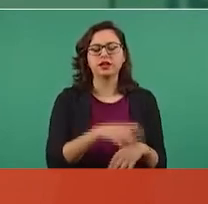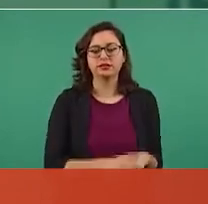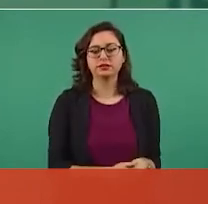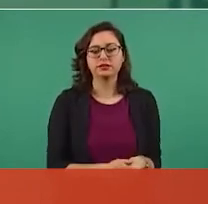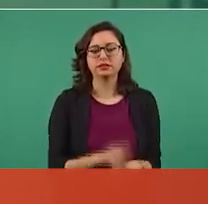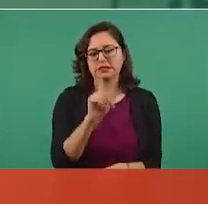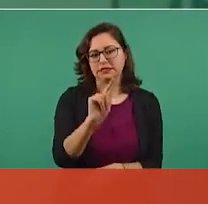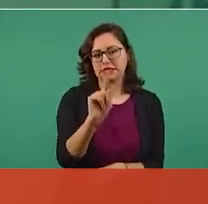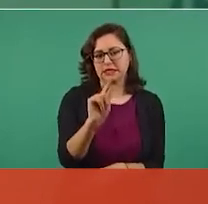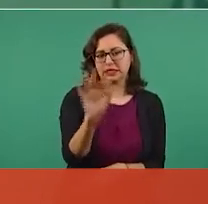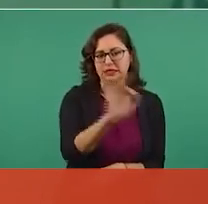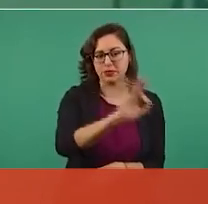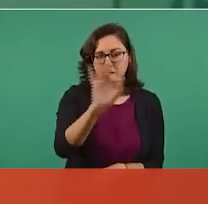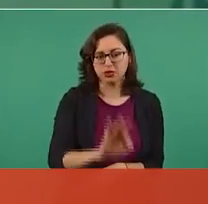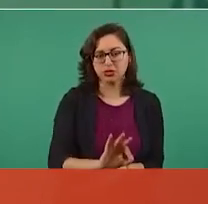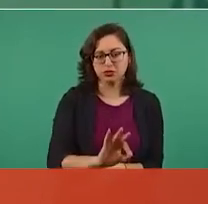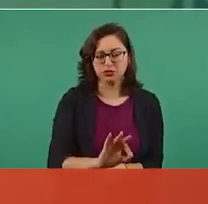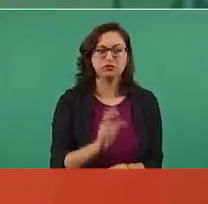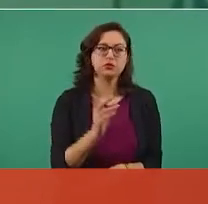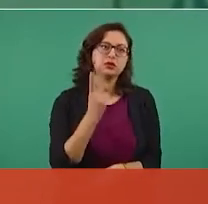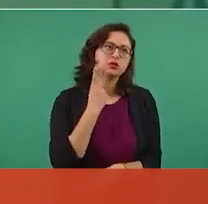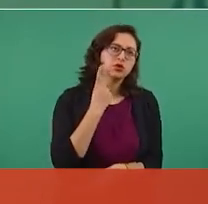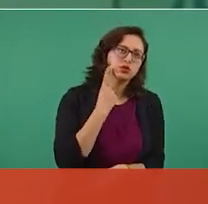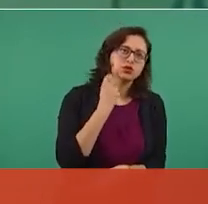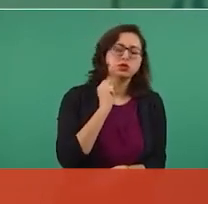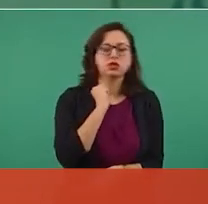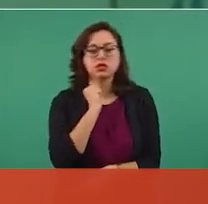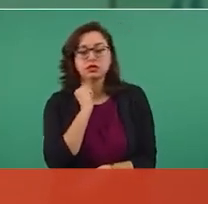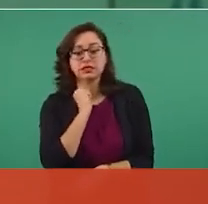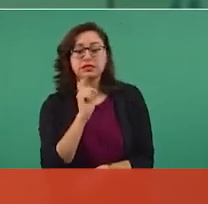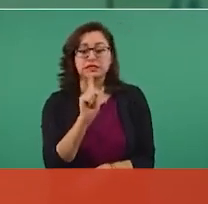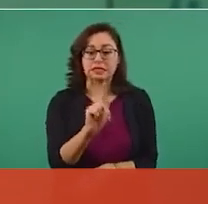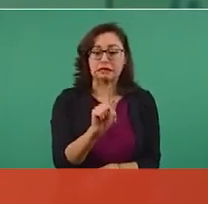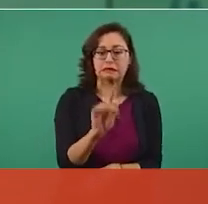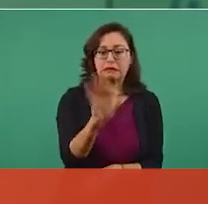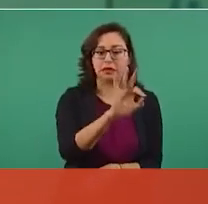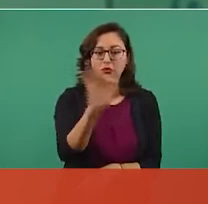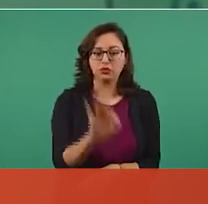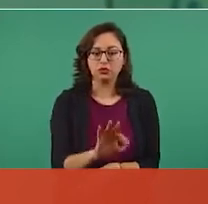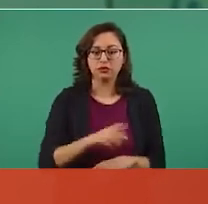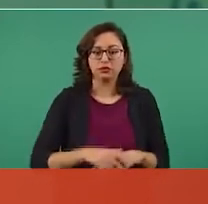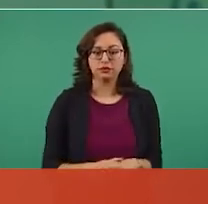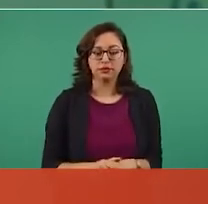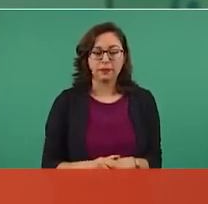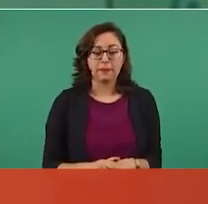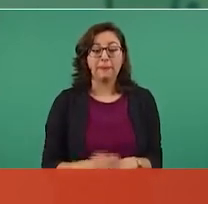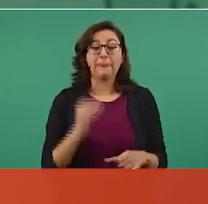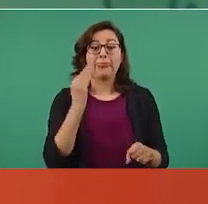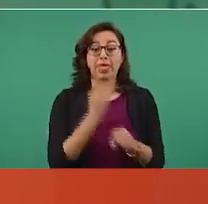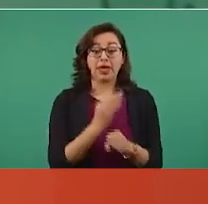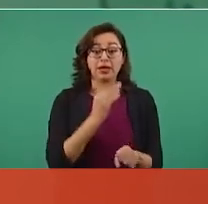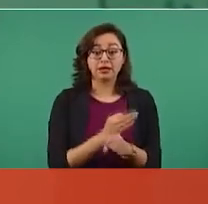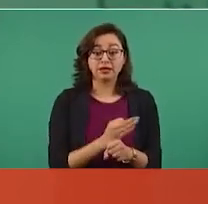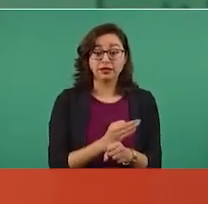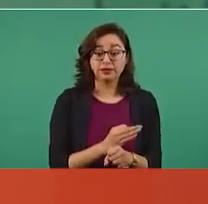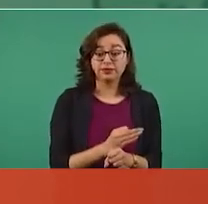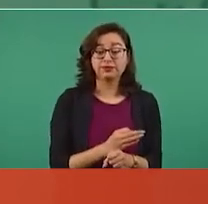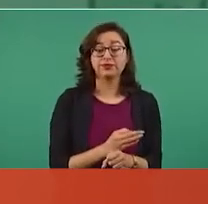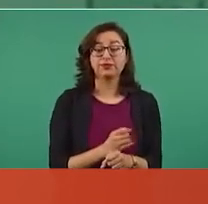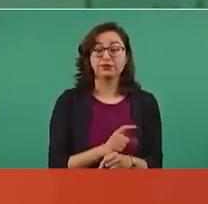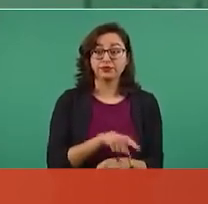en la Cámara de Diputados o en la Cámara de Senadores. Actualmente, los senadores que fueron